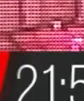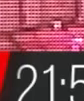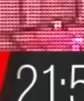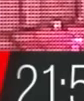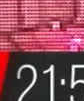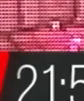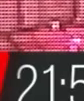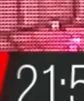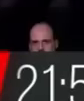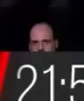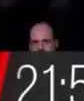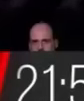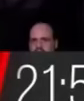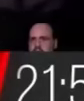Véanlo.